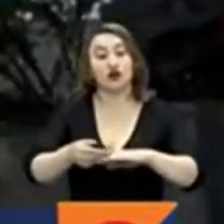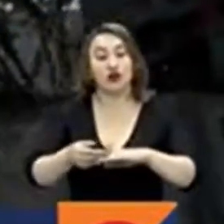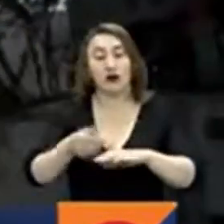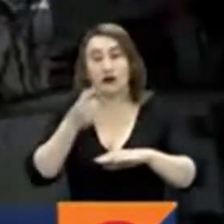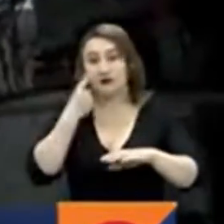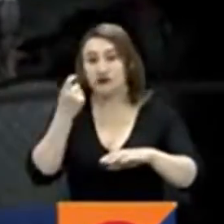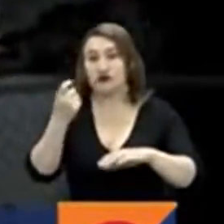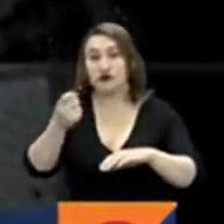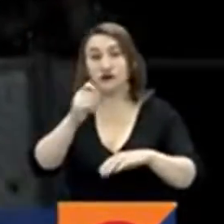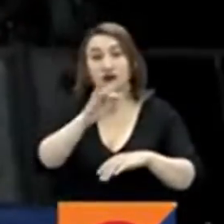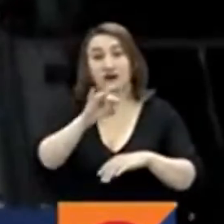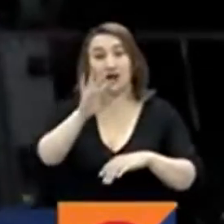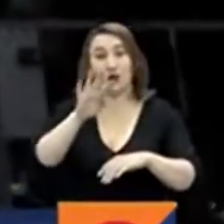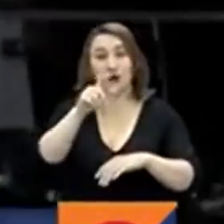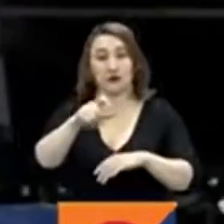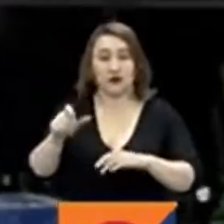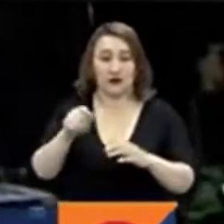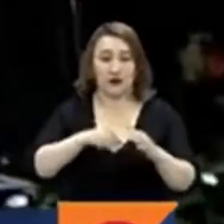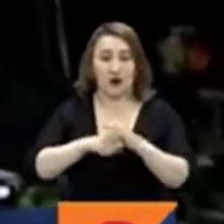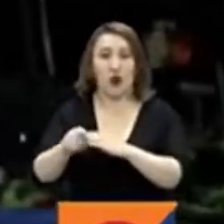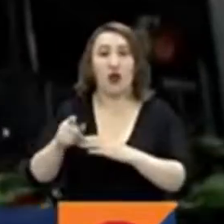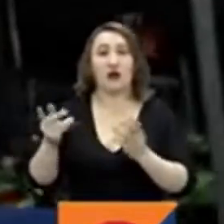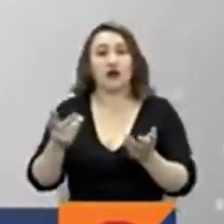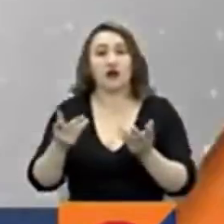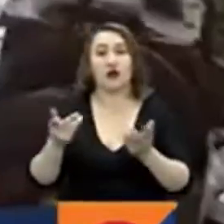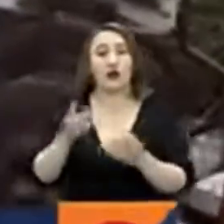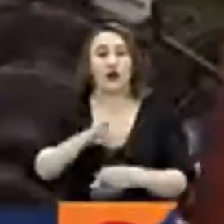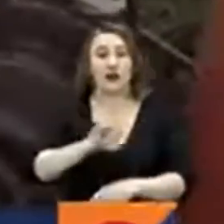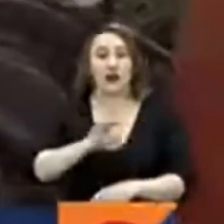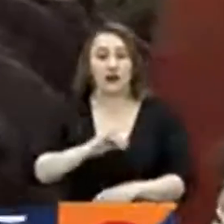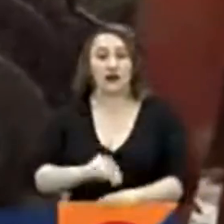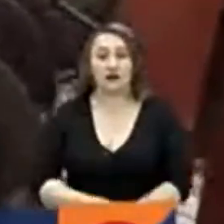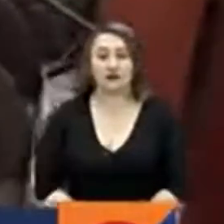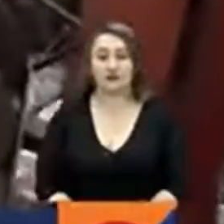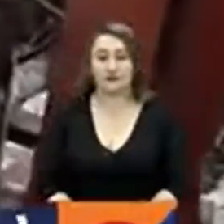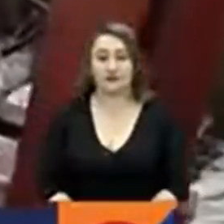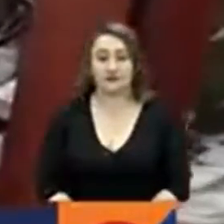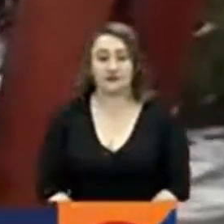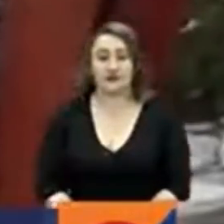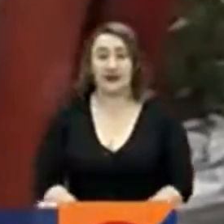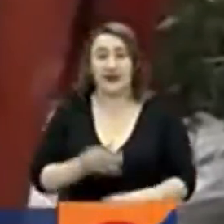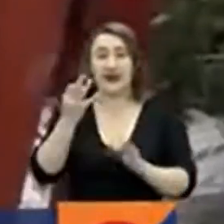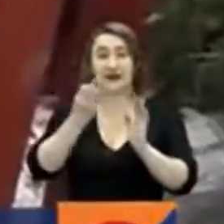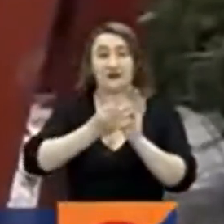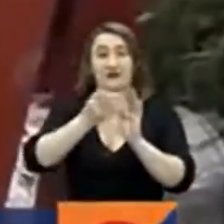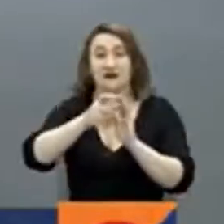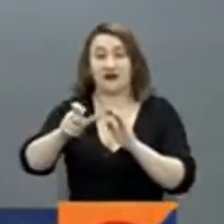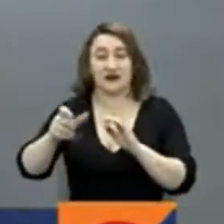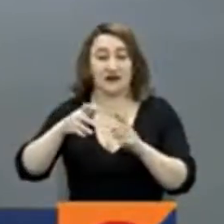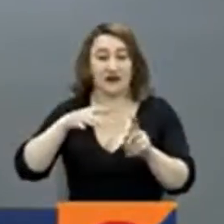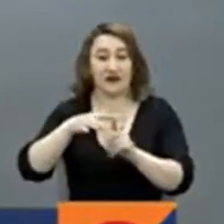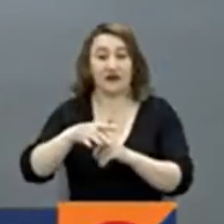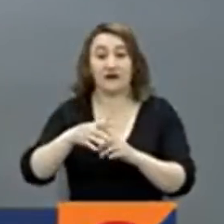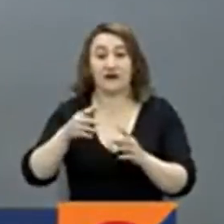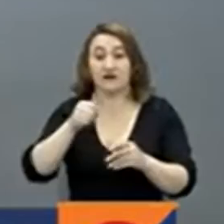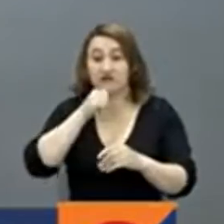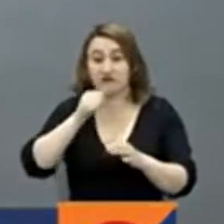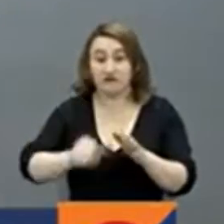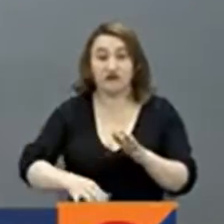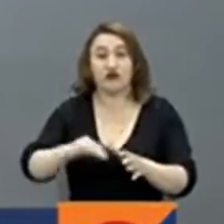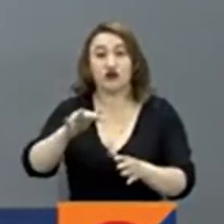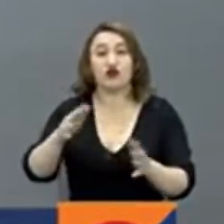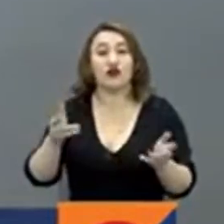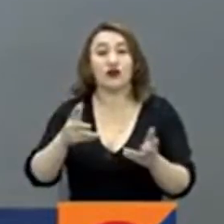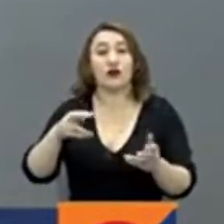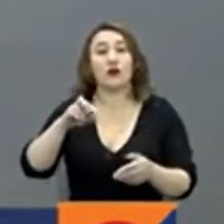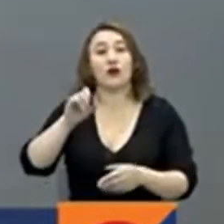a 34 fugados de la cárcel La Flora de Cali. 3.000 personas afectadas por inundaciones en Puerto Wilches